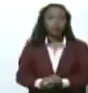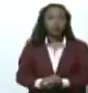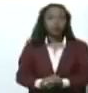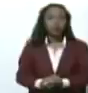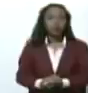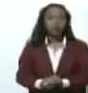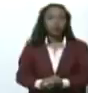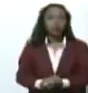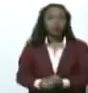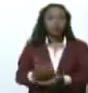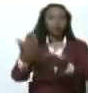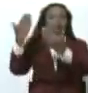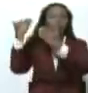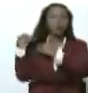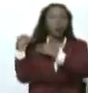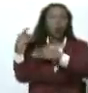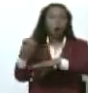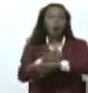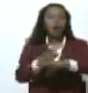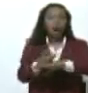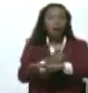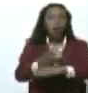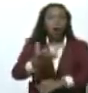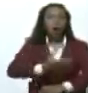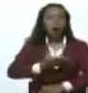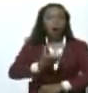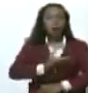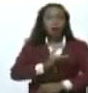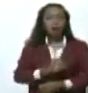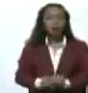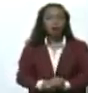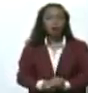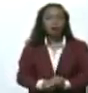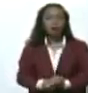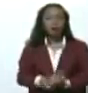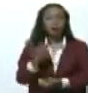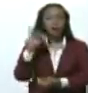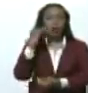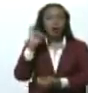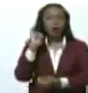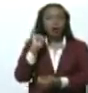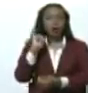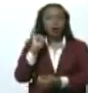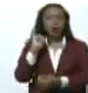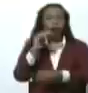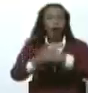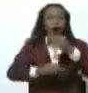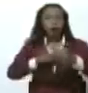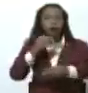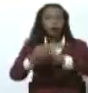cargos de gobernadores y alcaldías que están